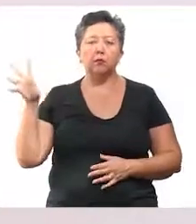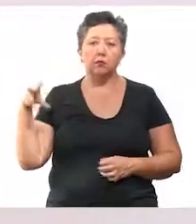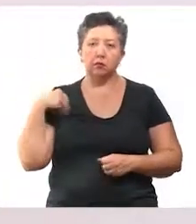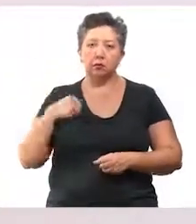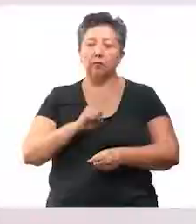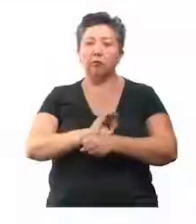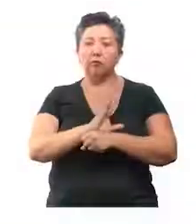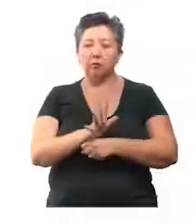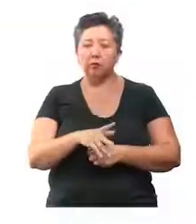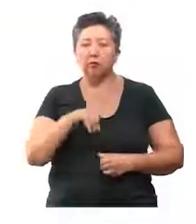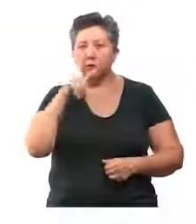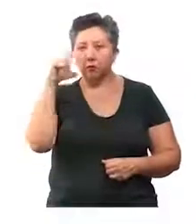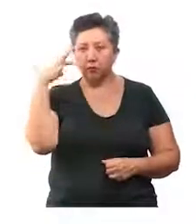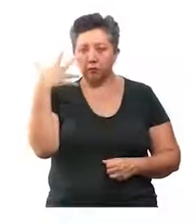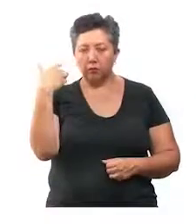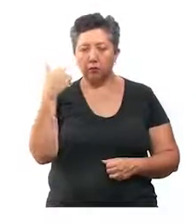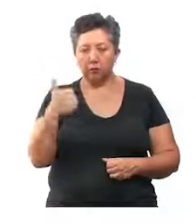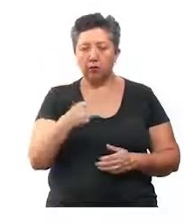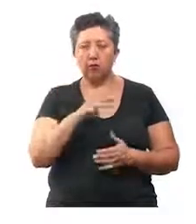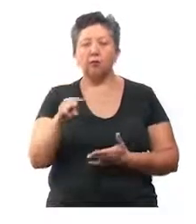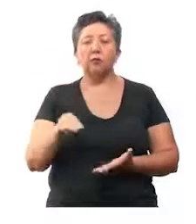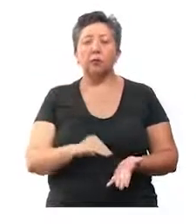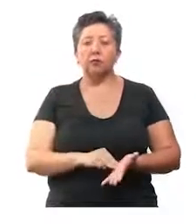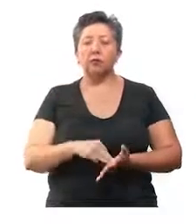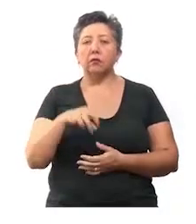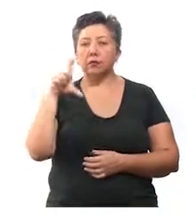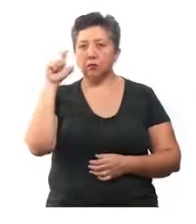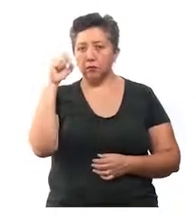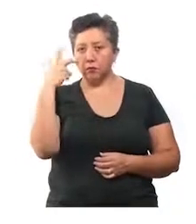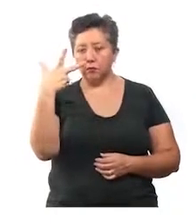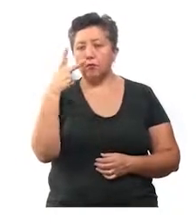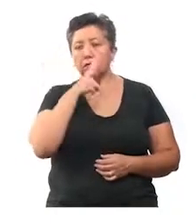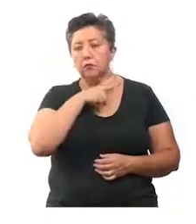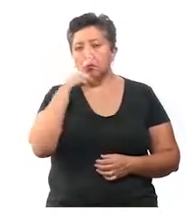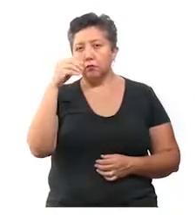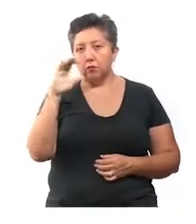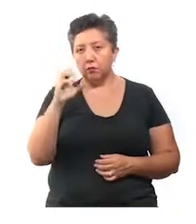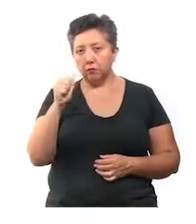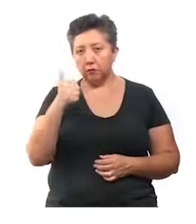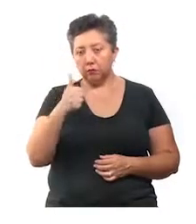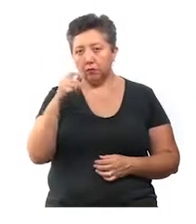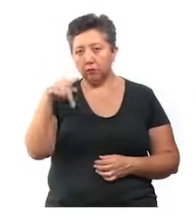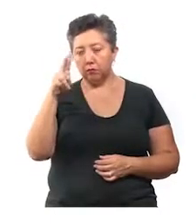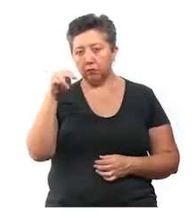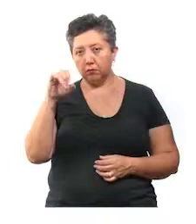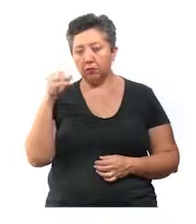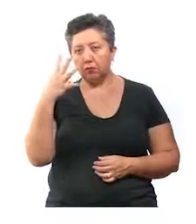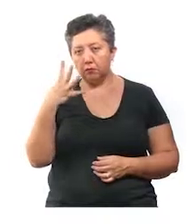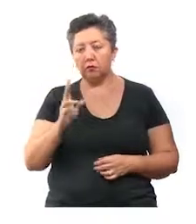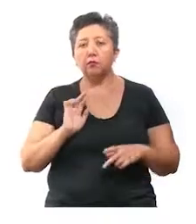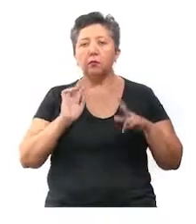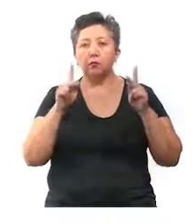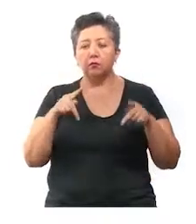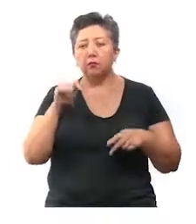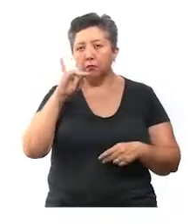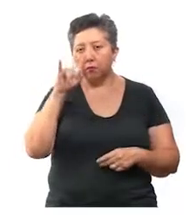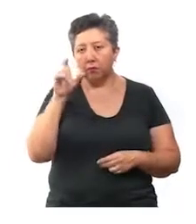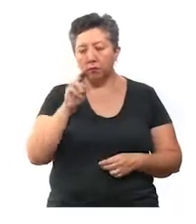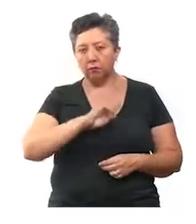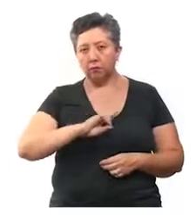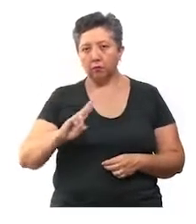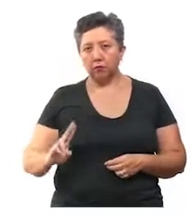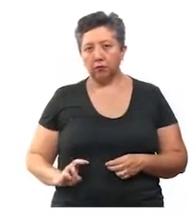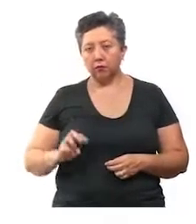de coronavirus, 156 en Mérida, 28 en Valladolid, 6 en Canacín, 4 en Progreso, Tizimín,